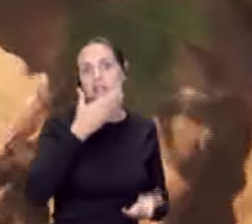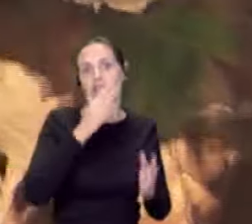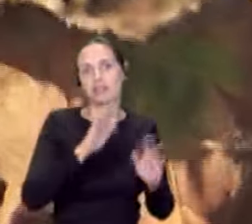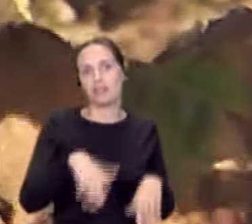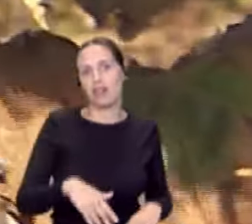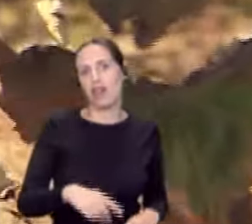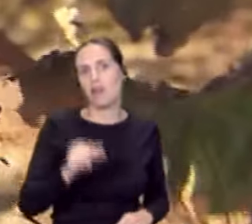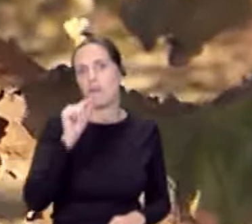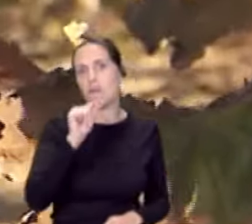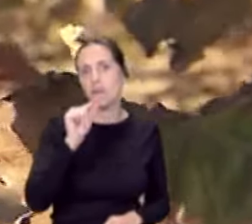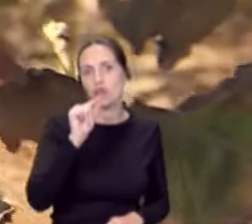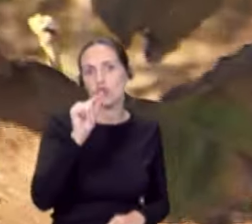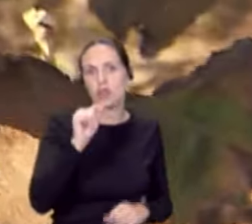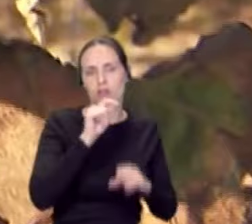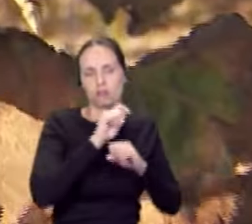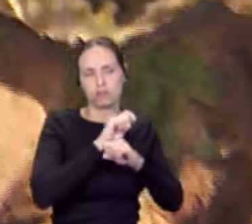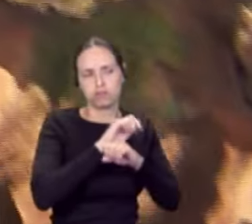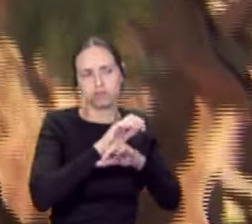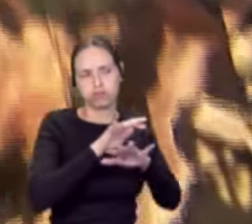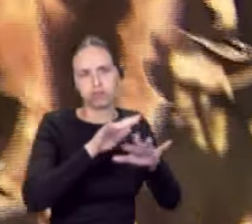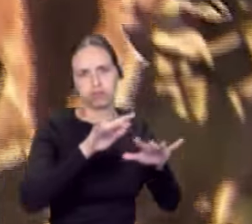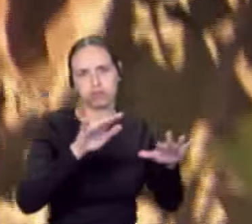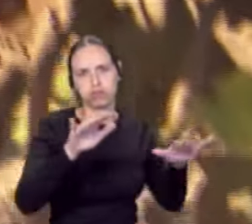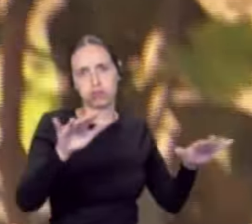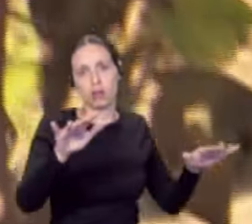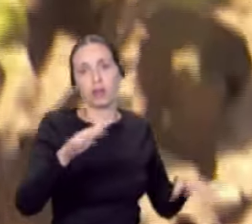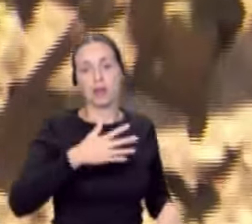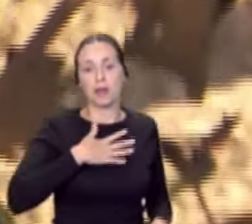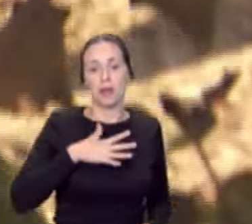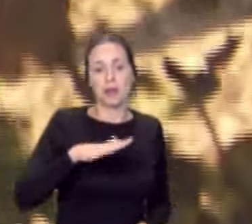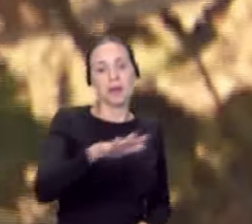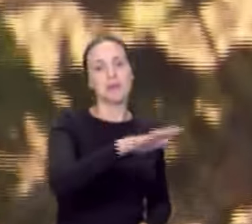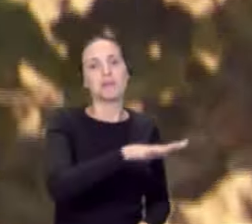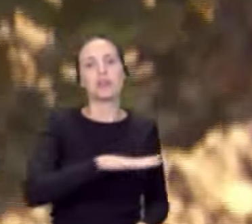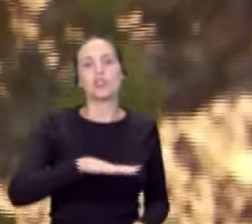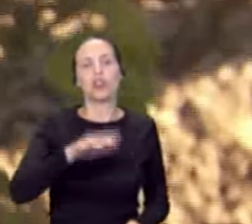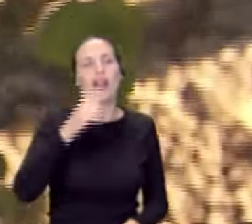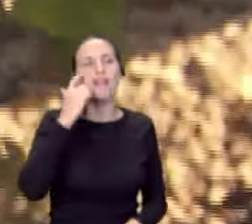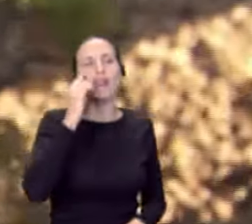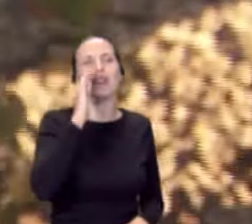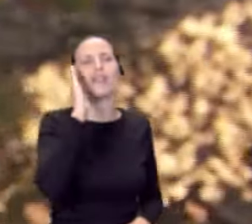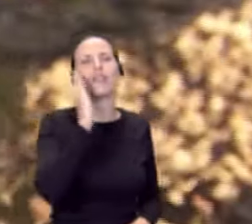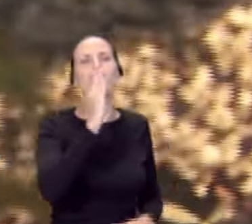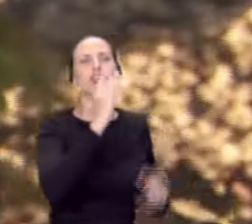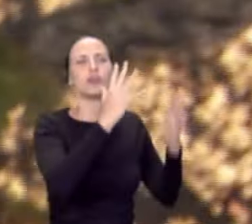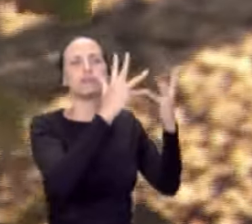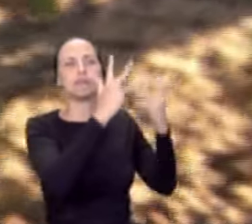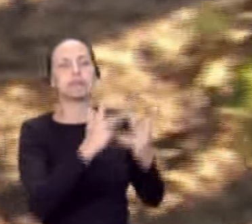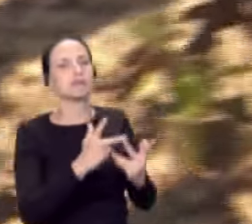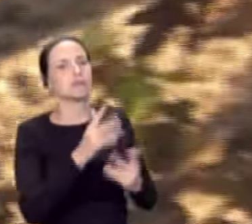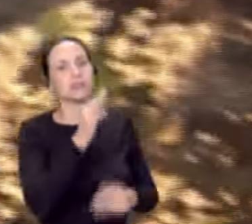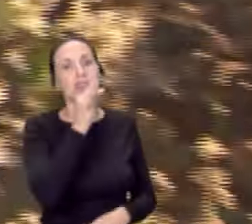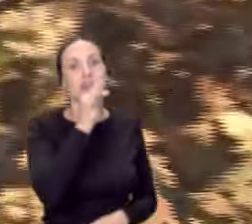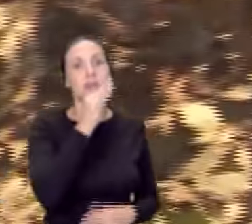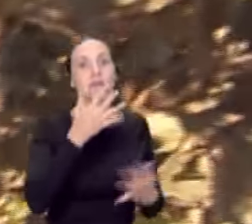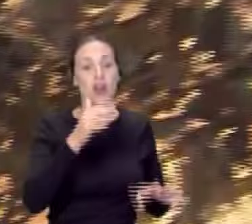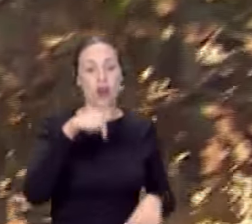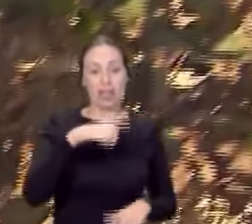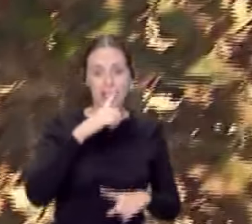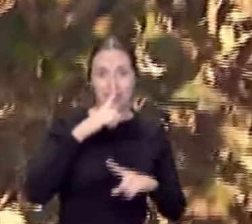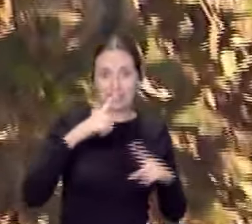se ha extendido en nuestra comarca. No hemos cuantificado el daño, pero por lo menos este año hemos recogido un